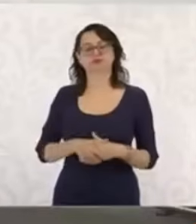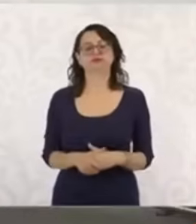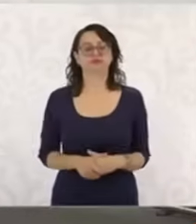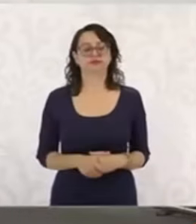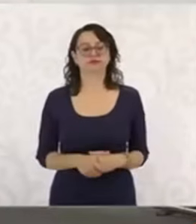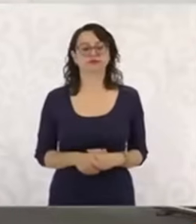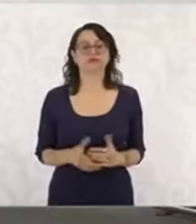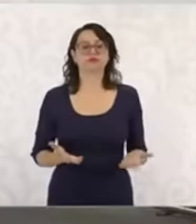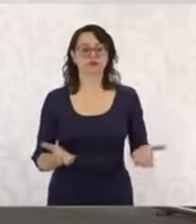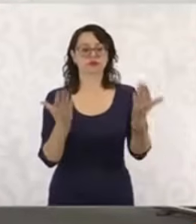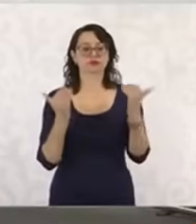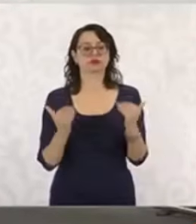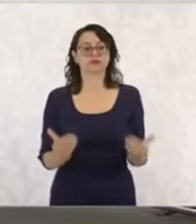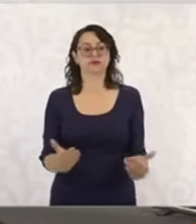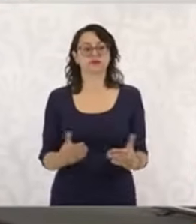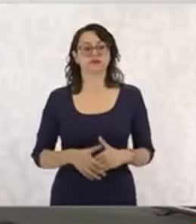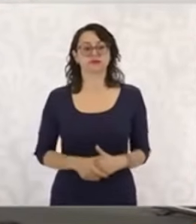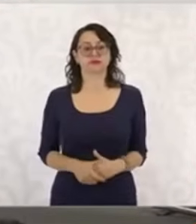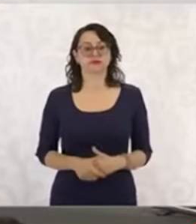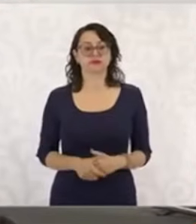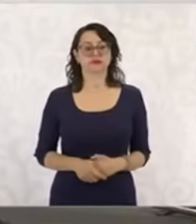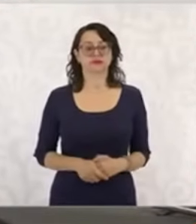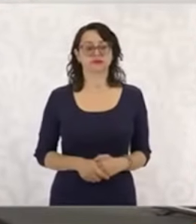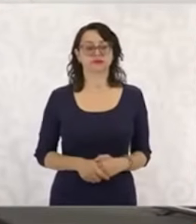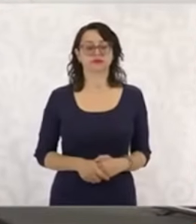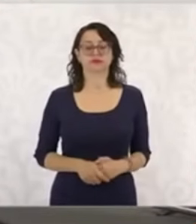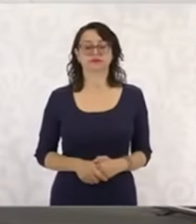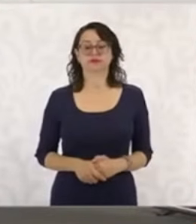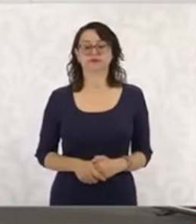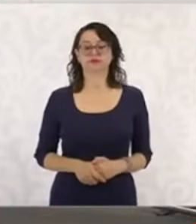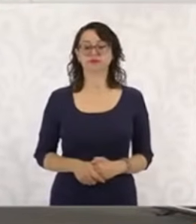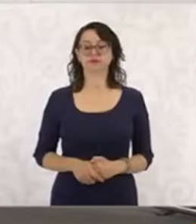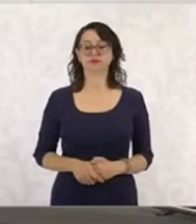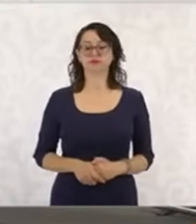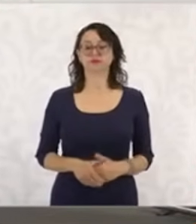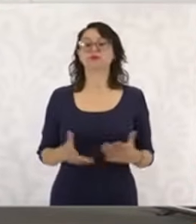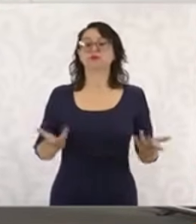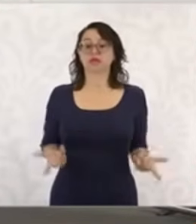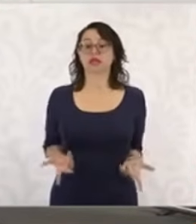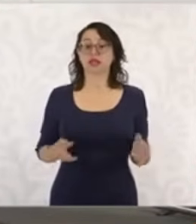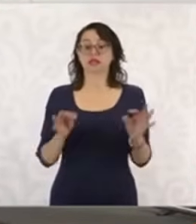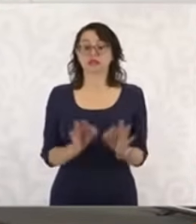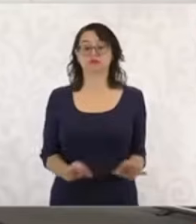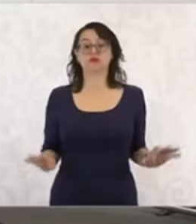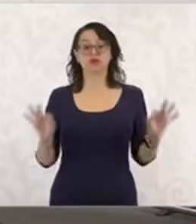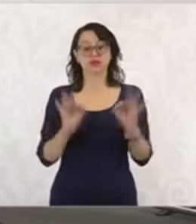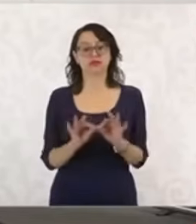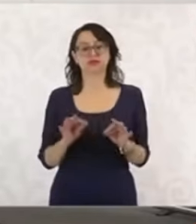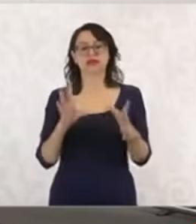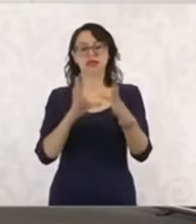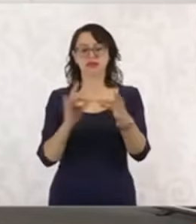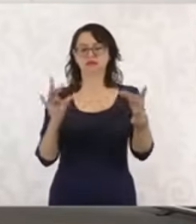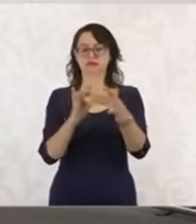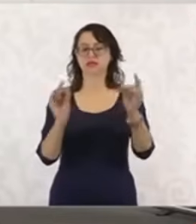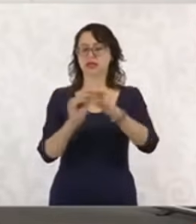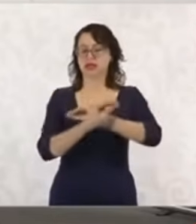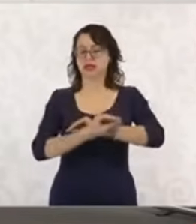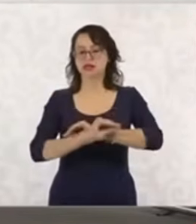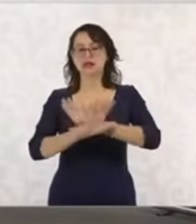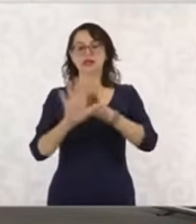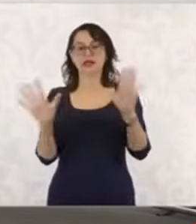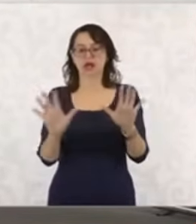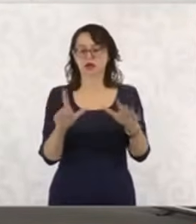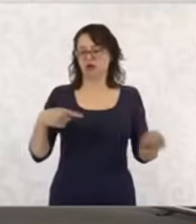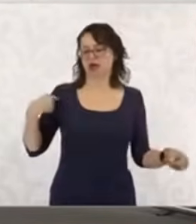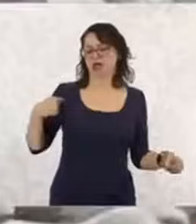lámina. Bueno, aquí es muy importante diferenciar y sobre todo por lo que se ha venido comentando en